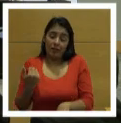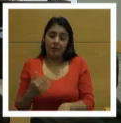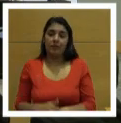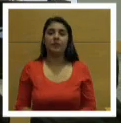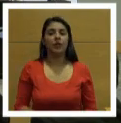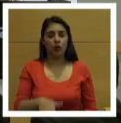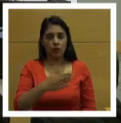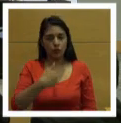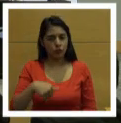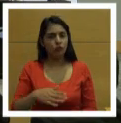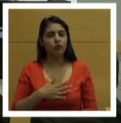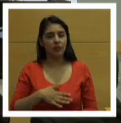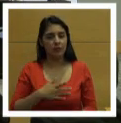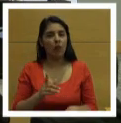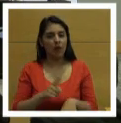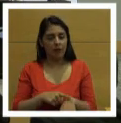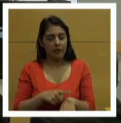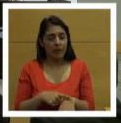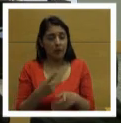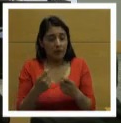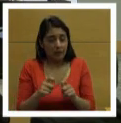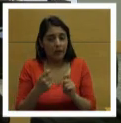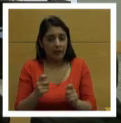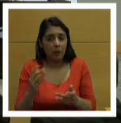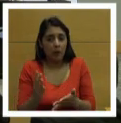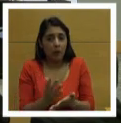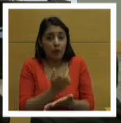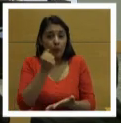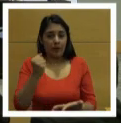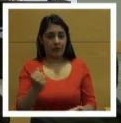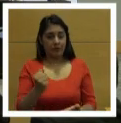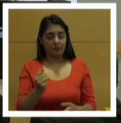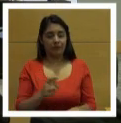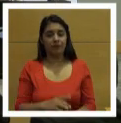Procuraremos recuperar el tiempo en la medida de lo posible.